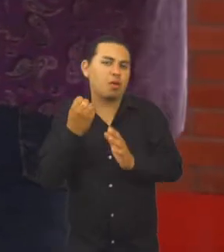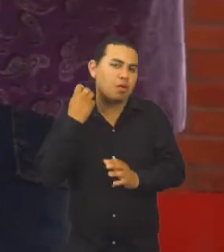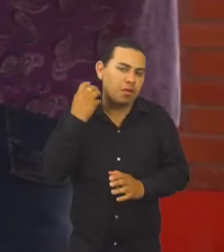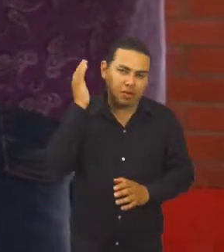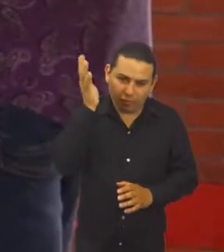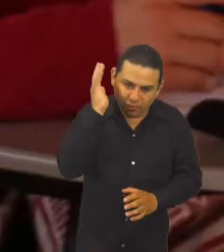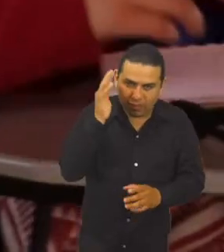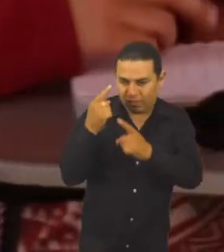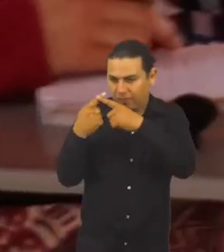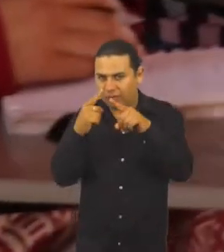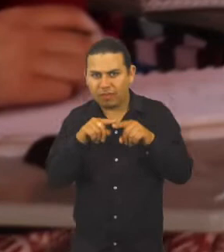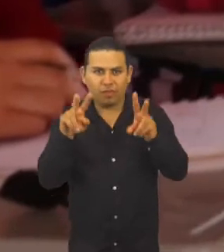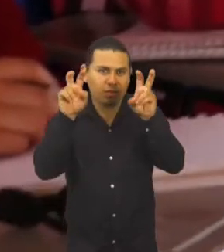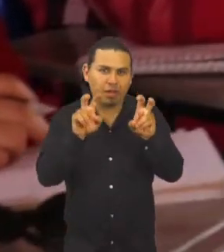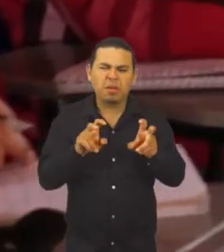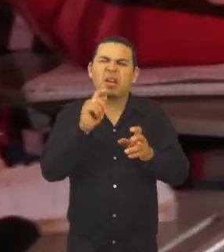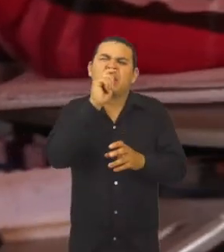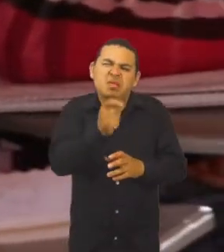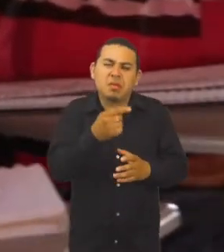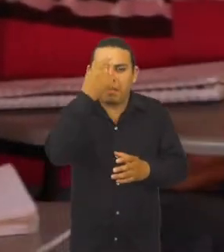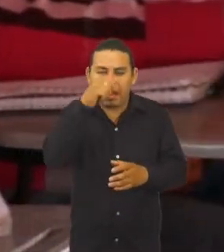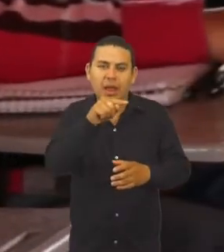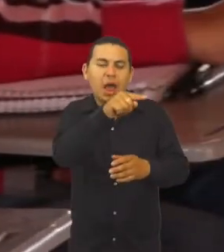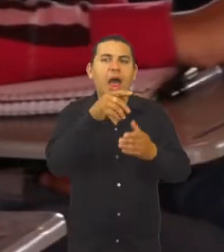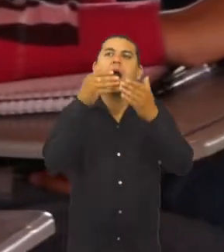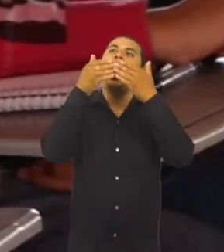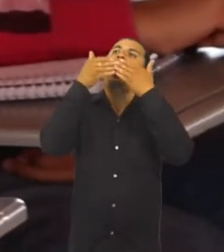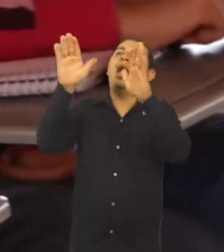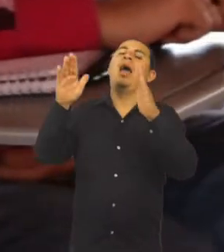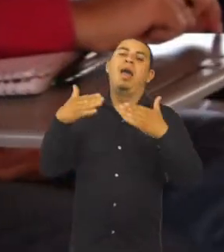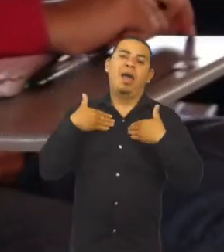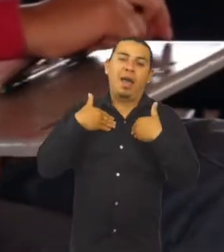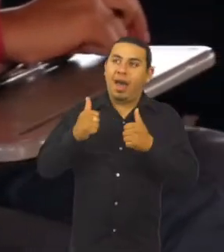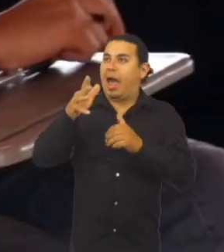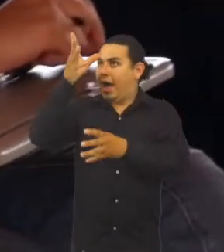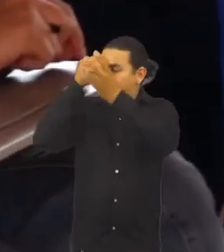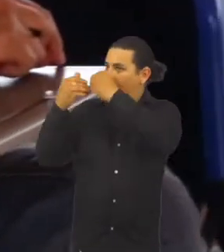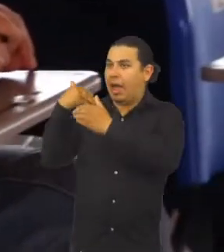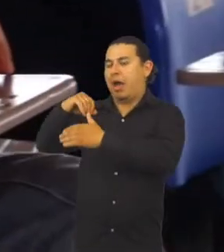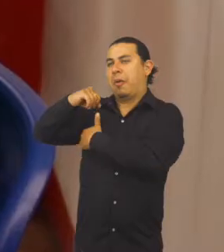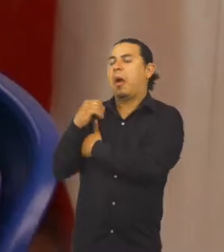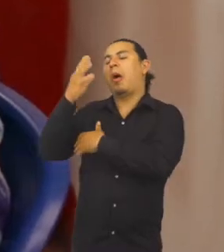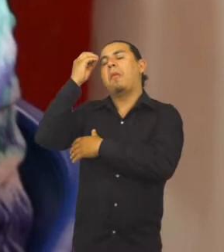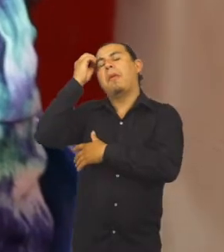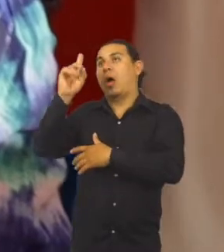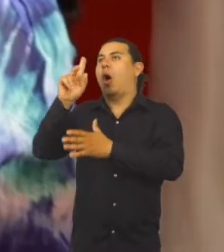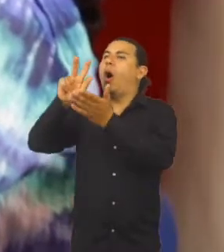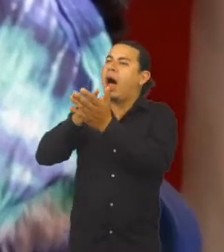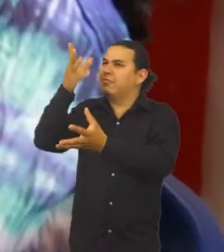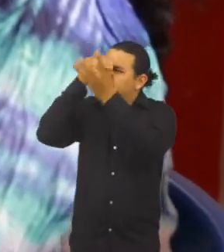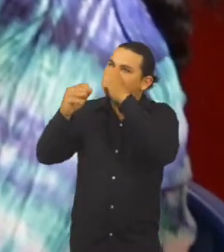conferencias en temas diversos, con la intención de que los alumnos puedan reforzar sus habilidades, sus conocimientos